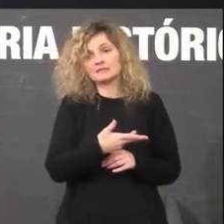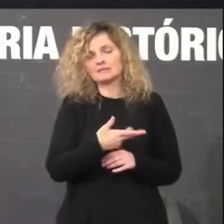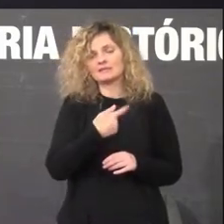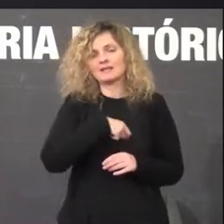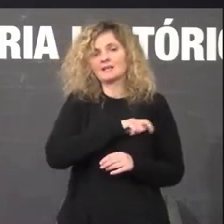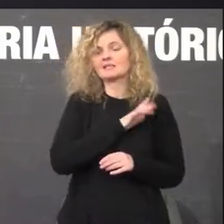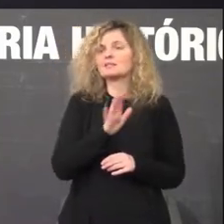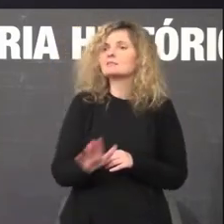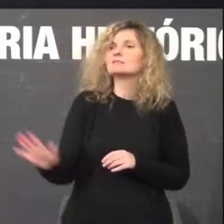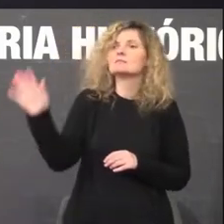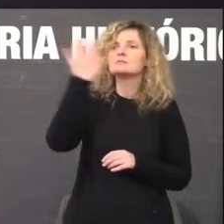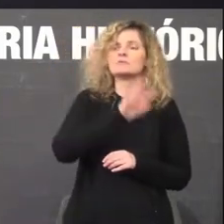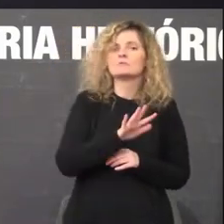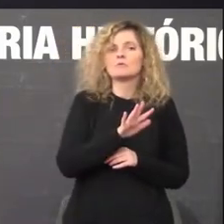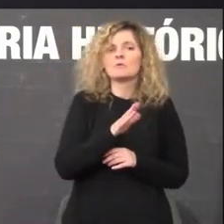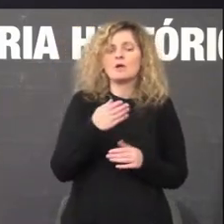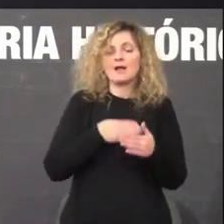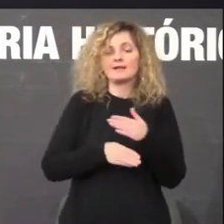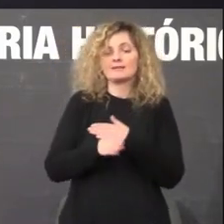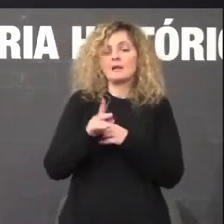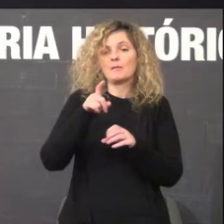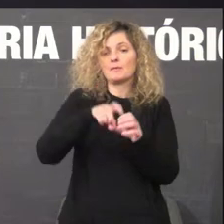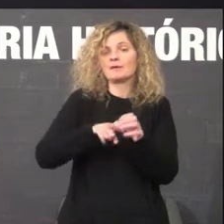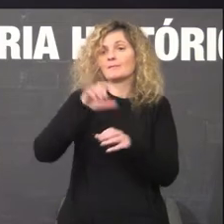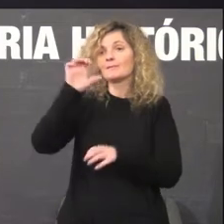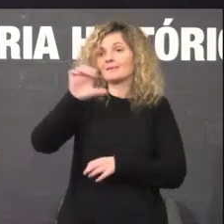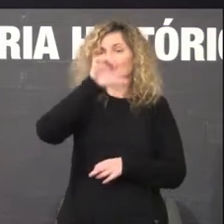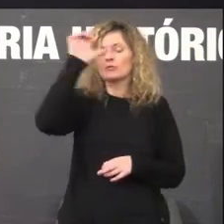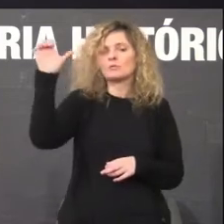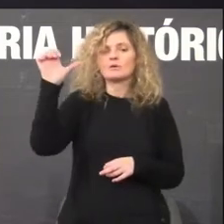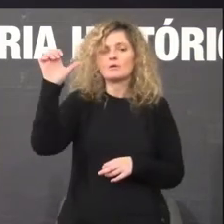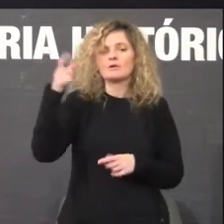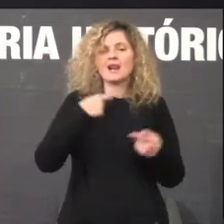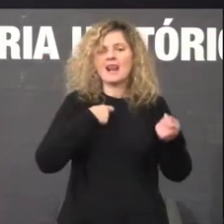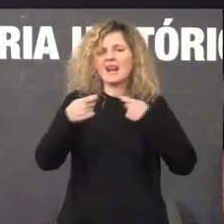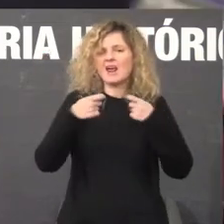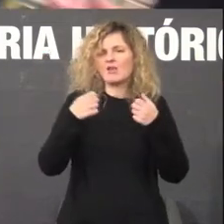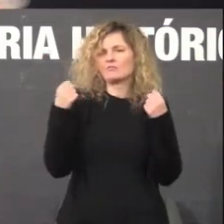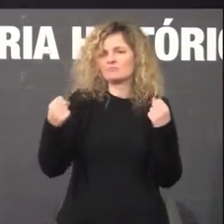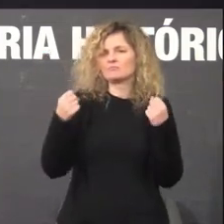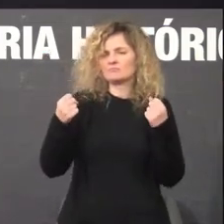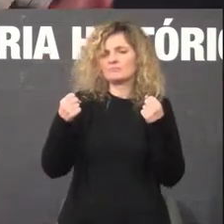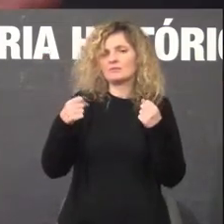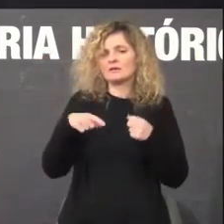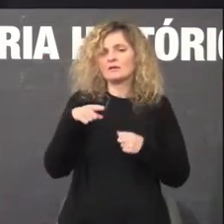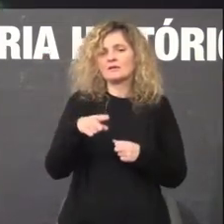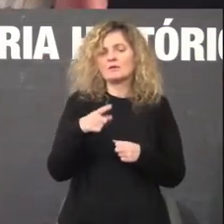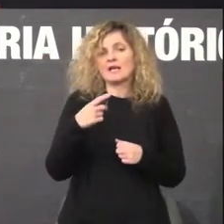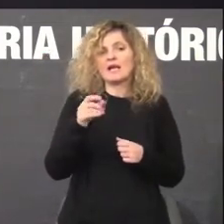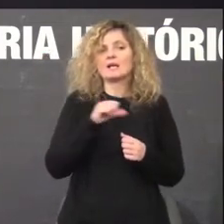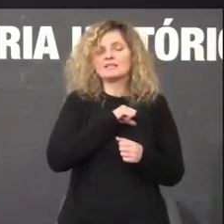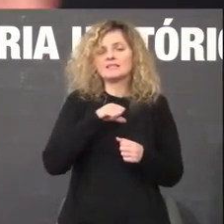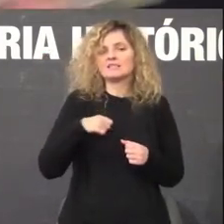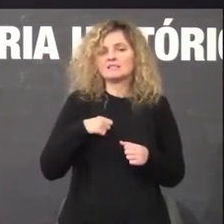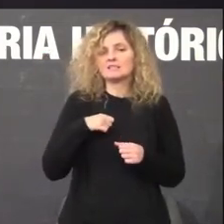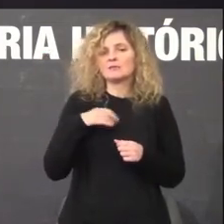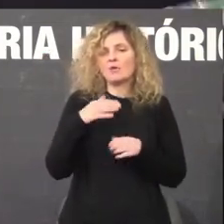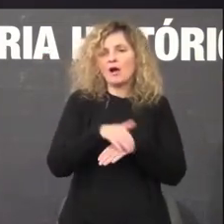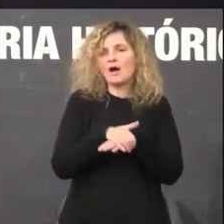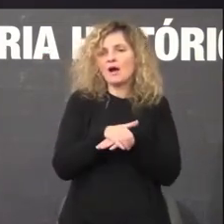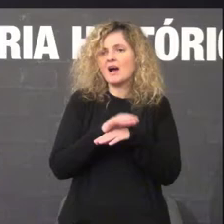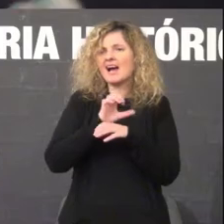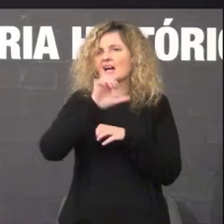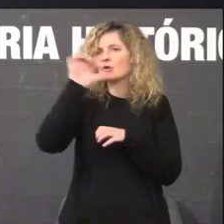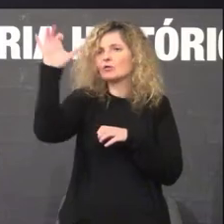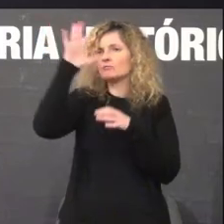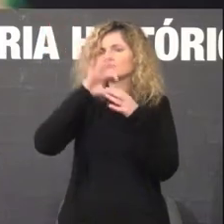España, cuando estábamos entrando en la Unión Europea, había unas negociaciones tremendas, eran íntimos amigos nuestros, todos los países